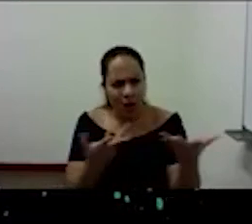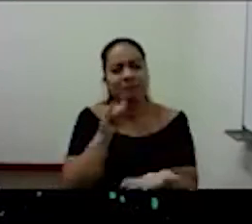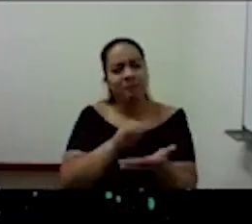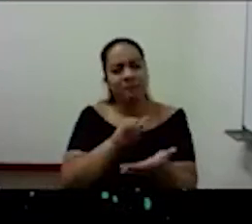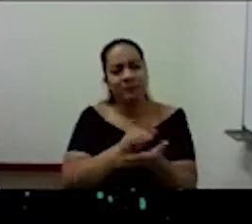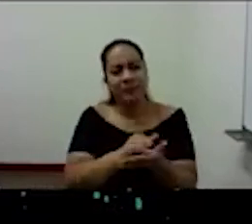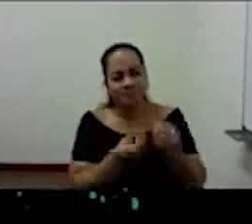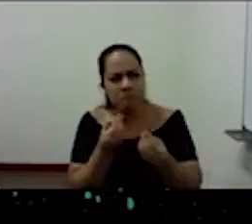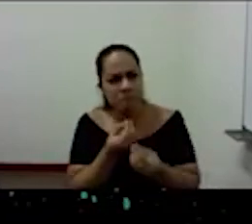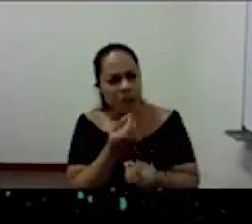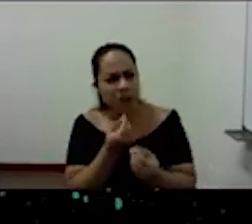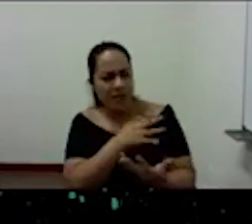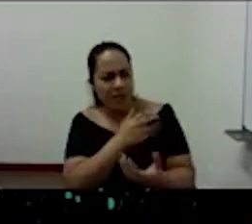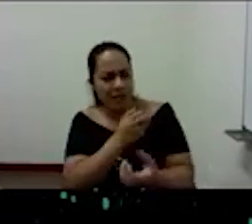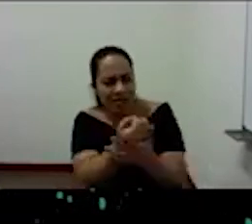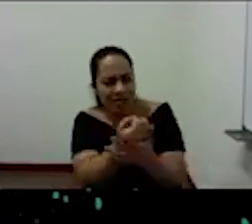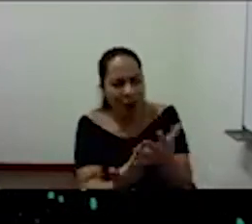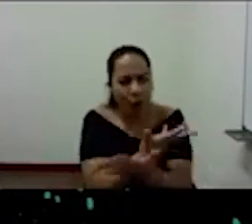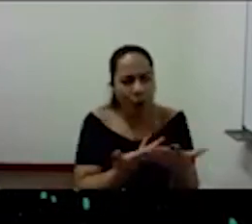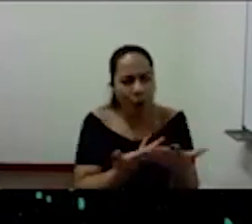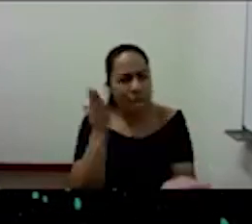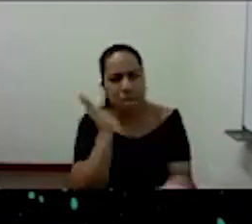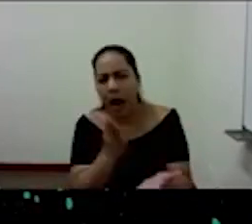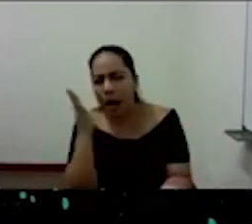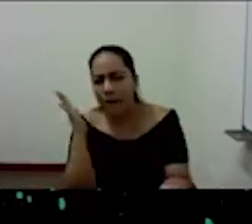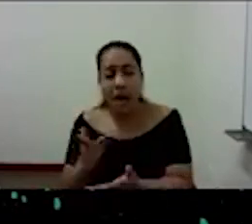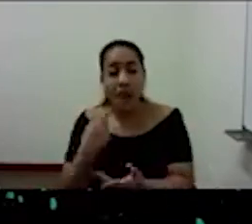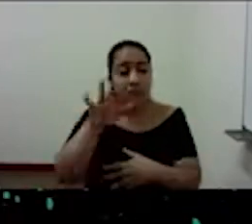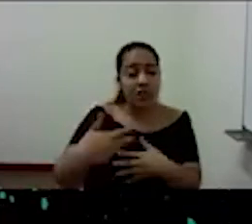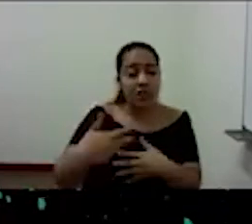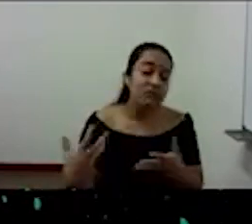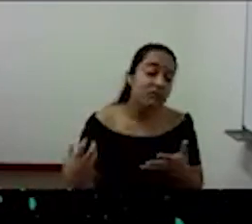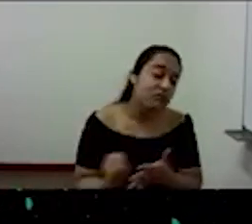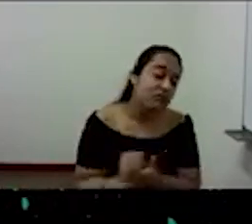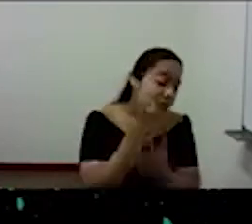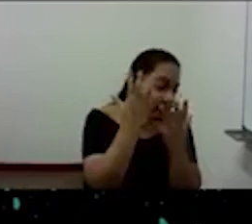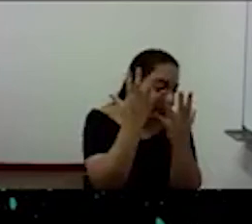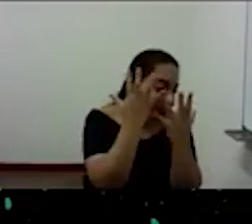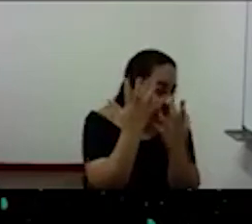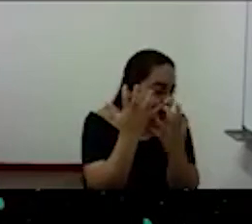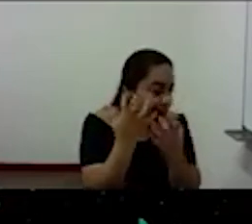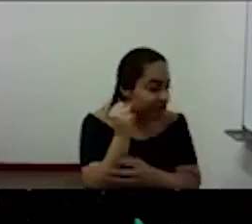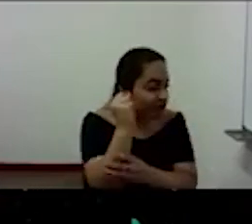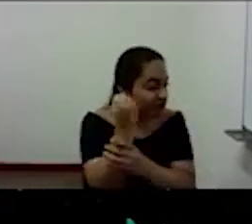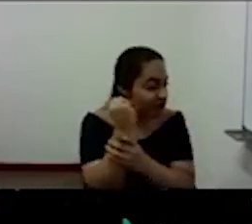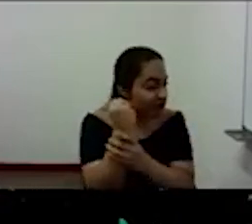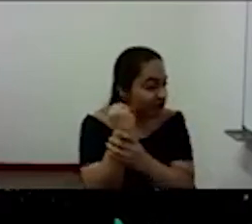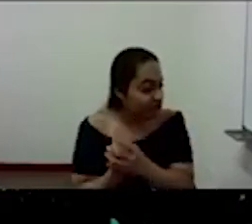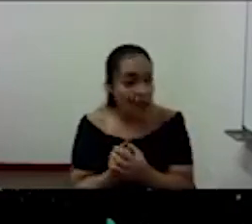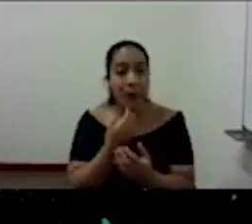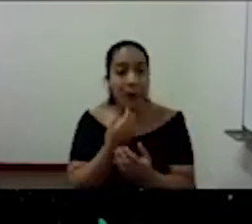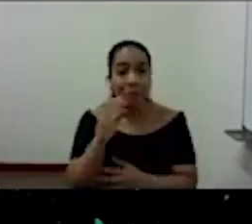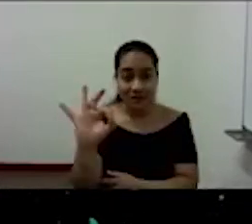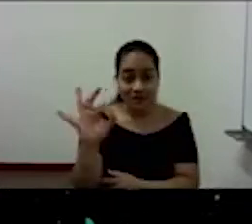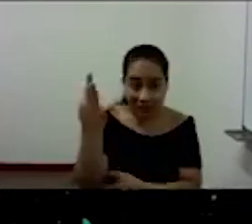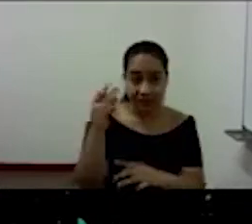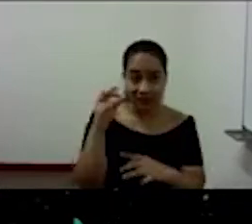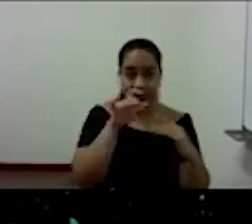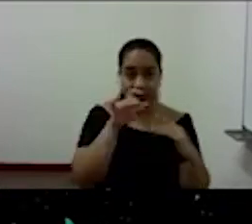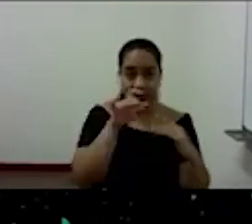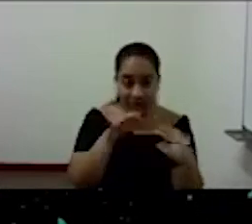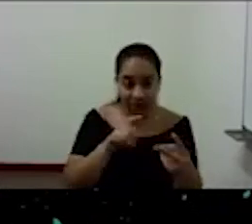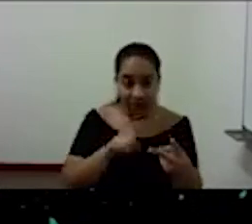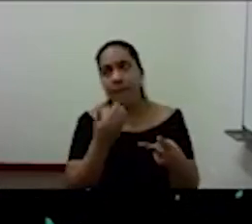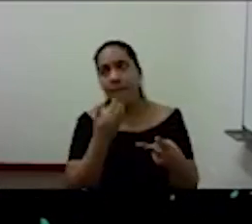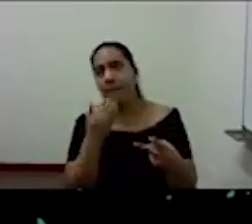pasan por la sangre, terminan decepcionándonos, ¿no? La Revolución Francesa, la